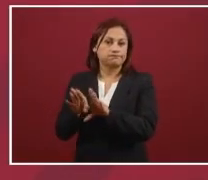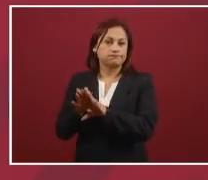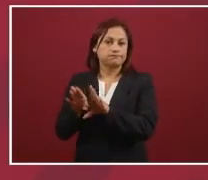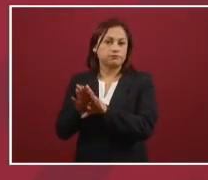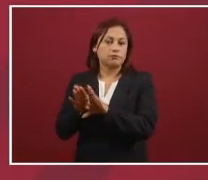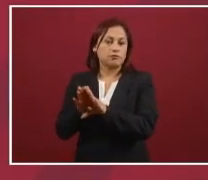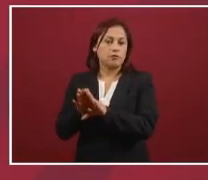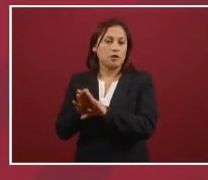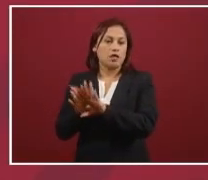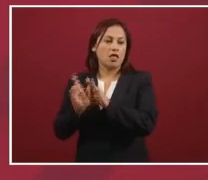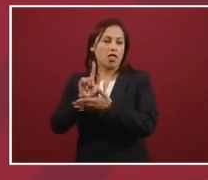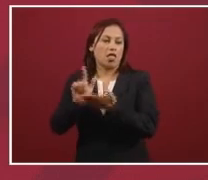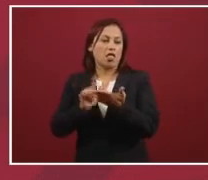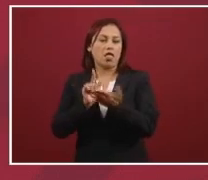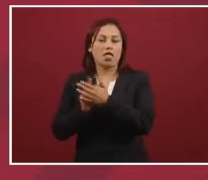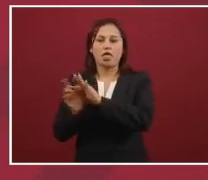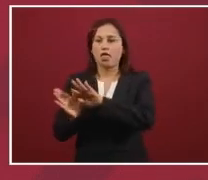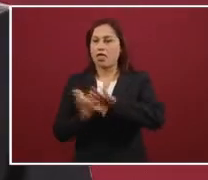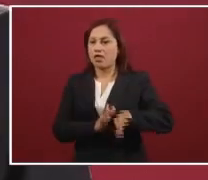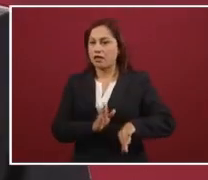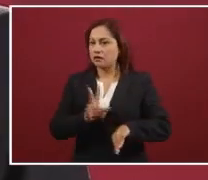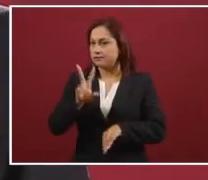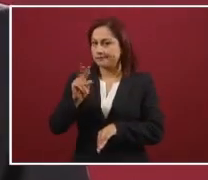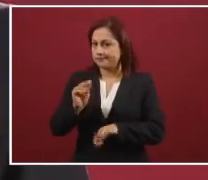Eso sería